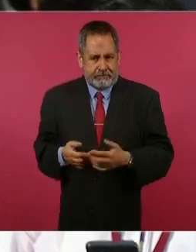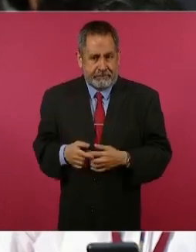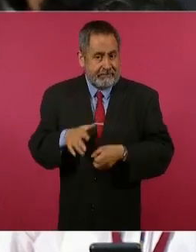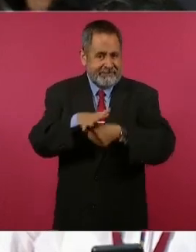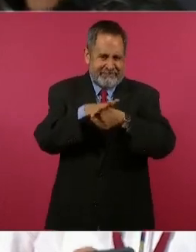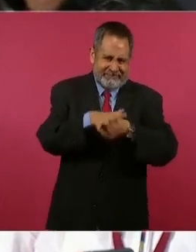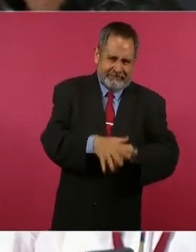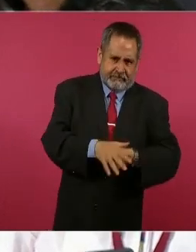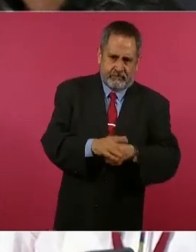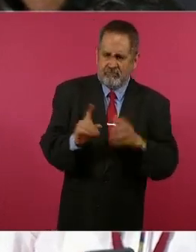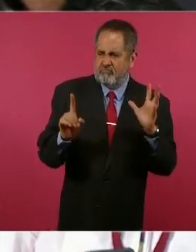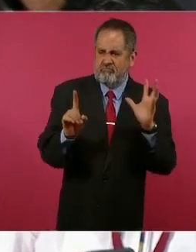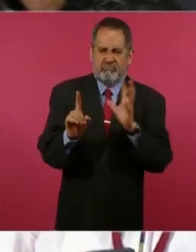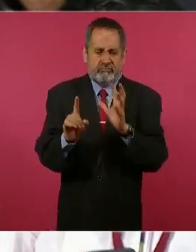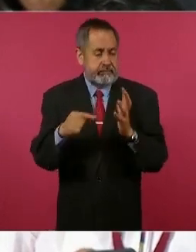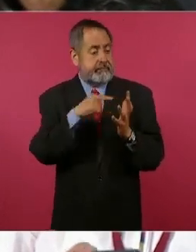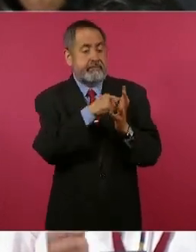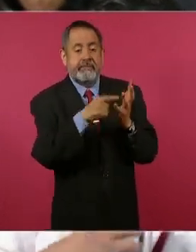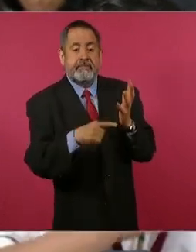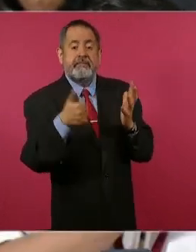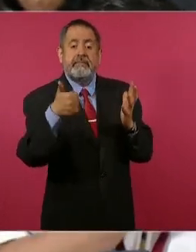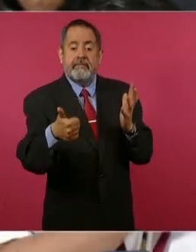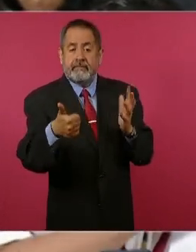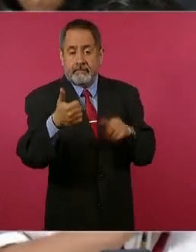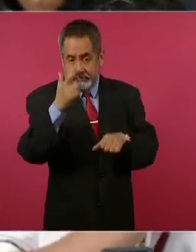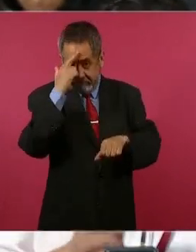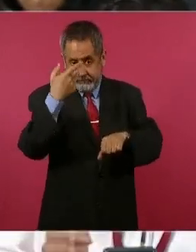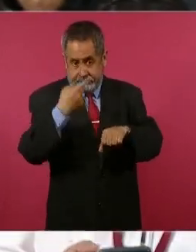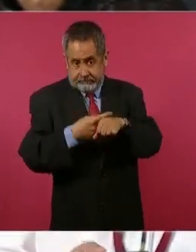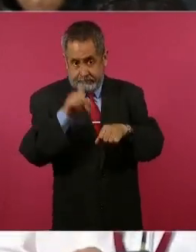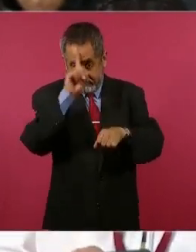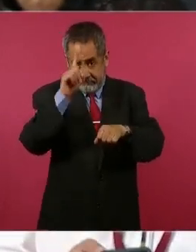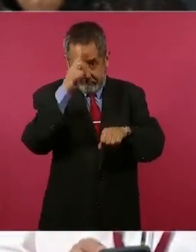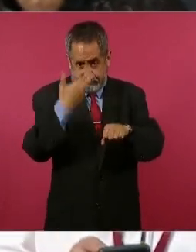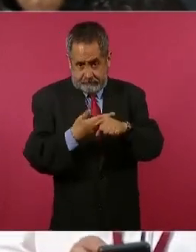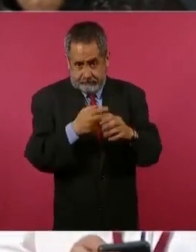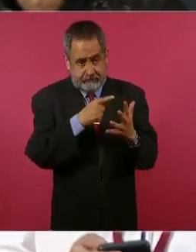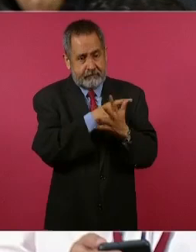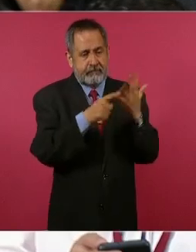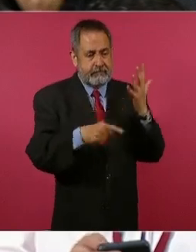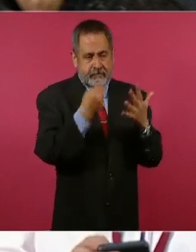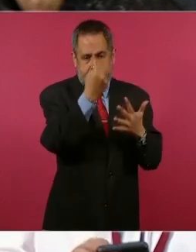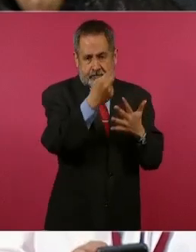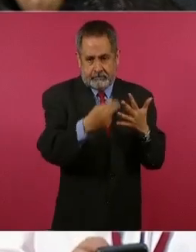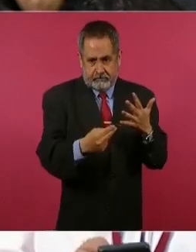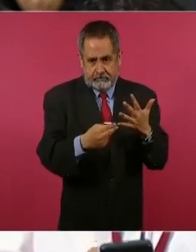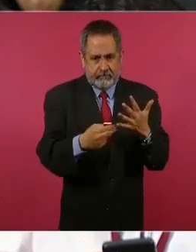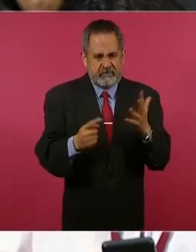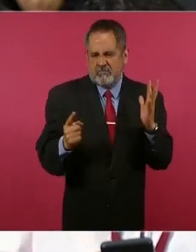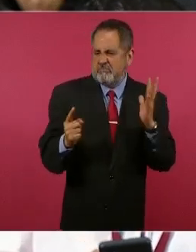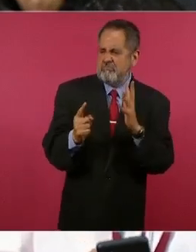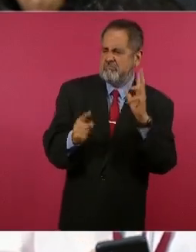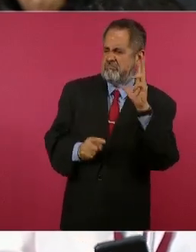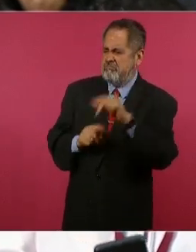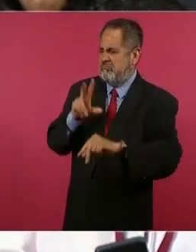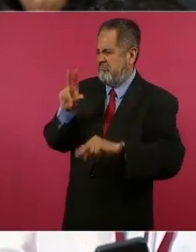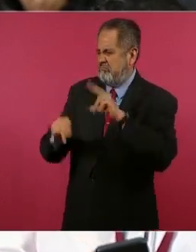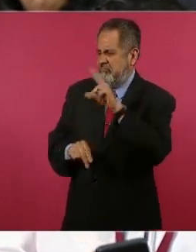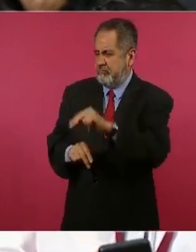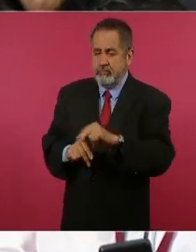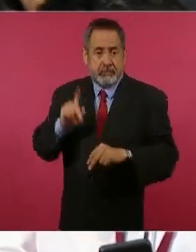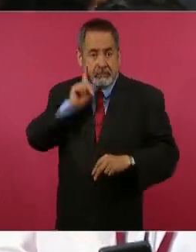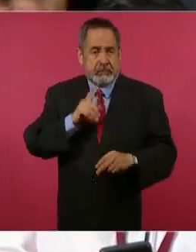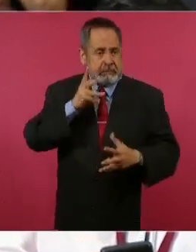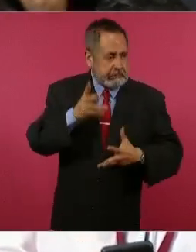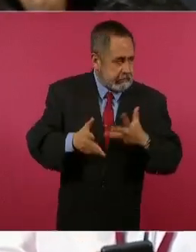presiones vinieron de seis consejeros electorales. En este choque, pues se estaba